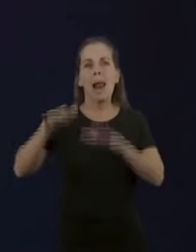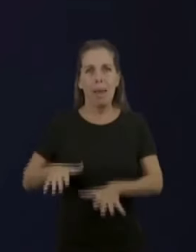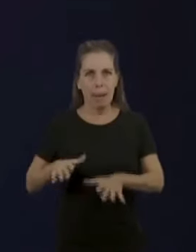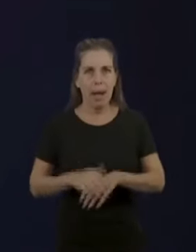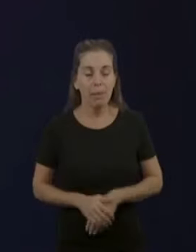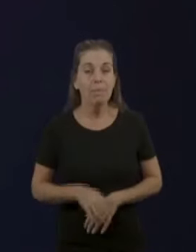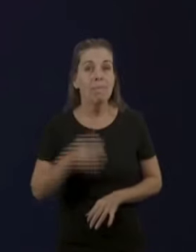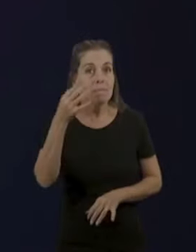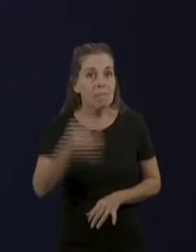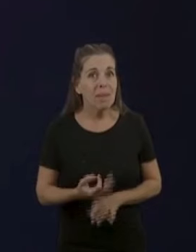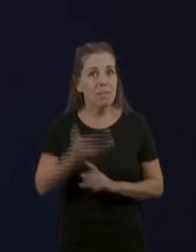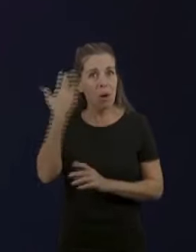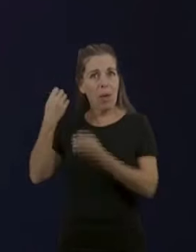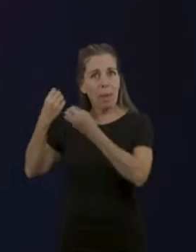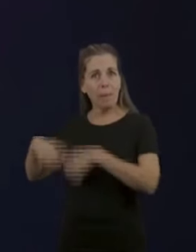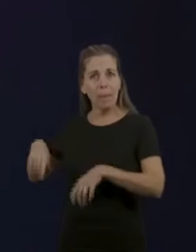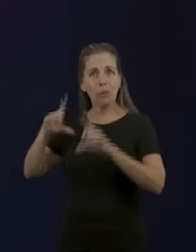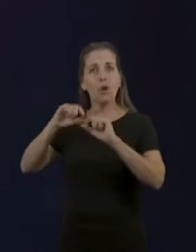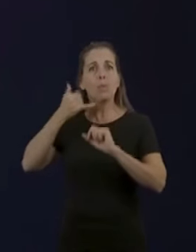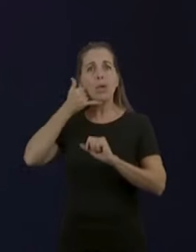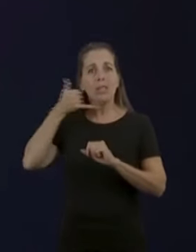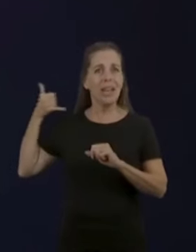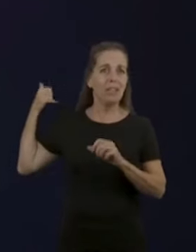para pasarles el dato hubo